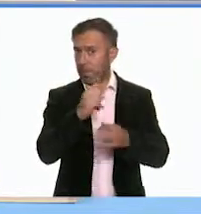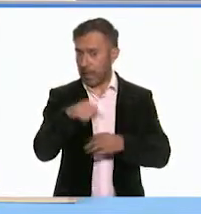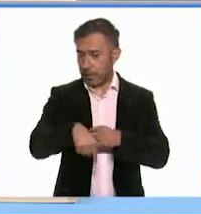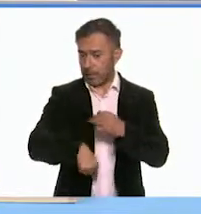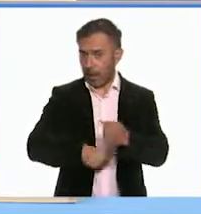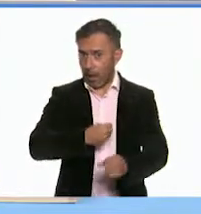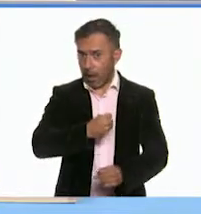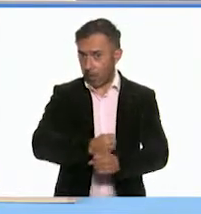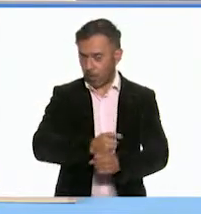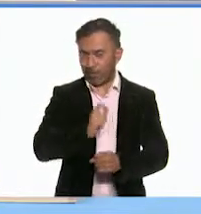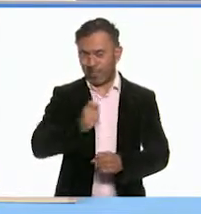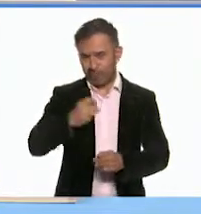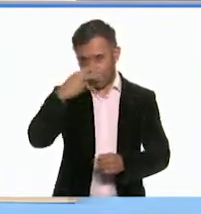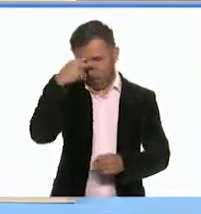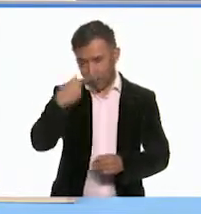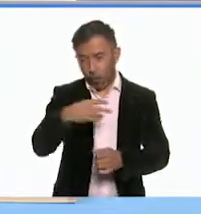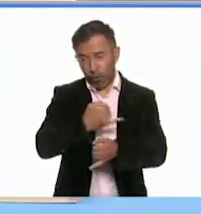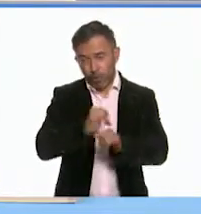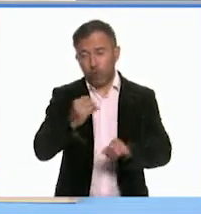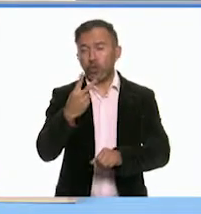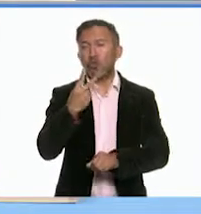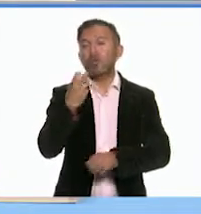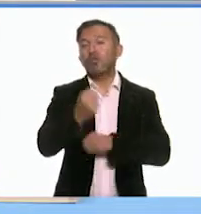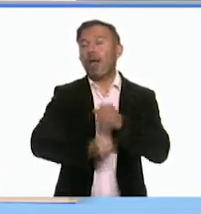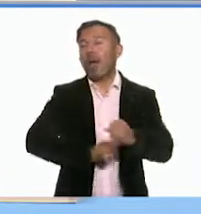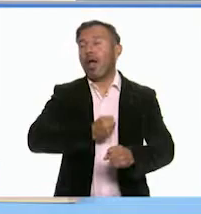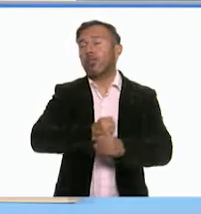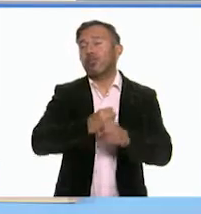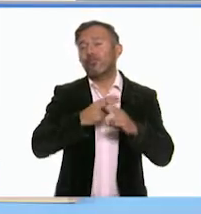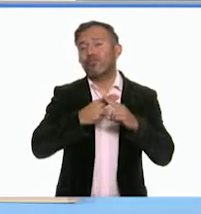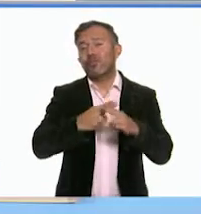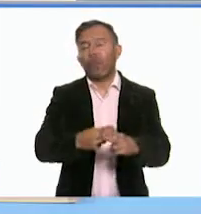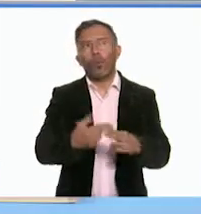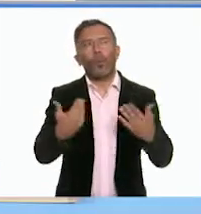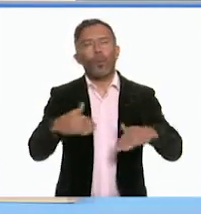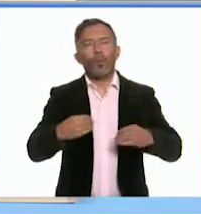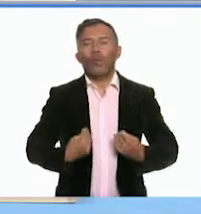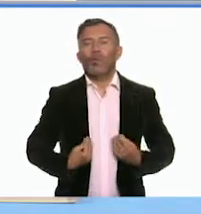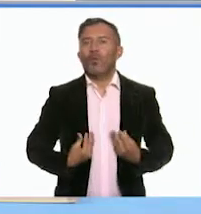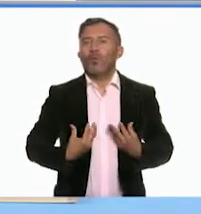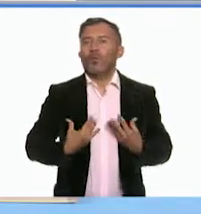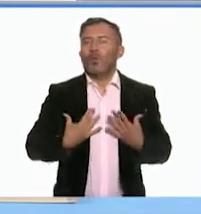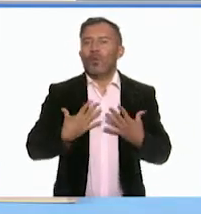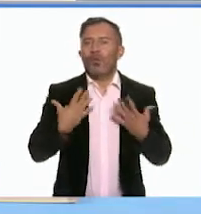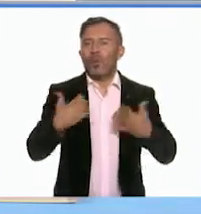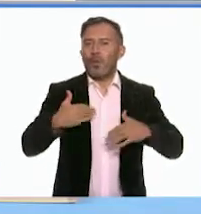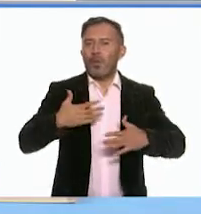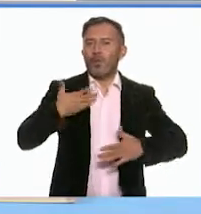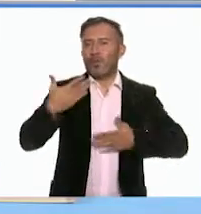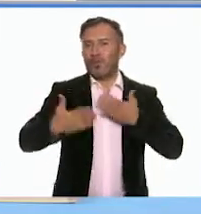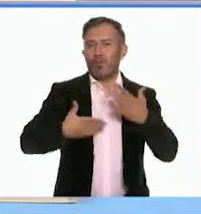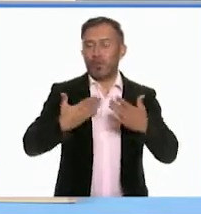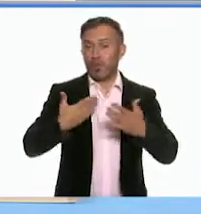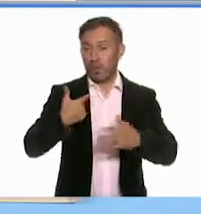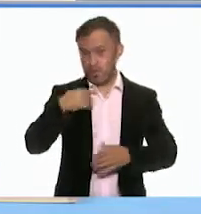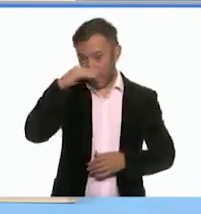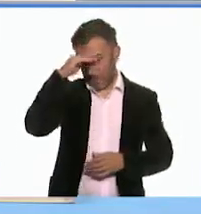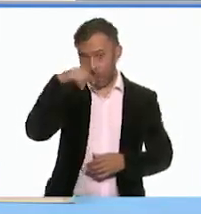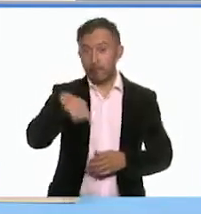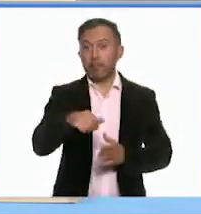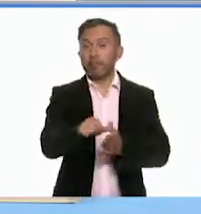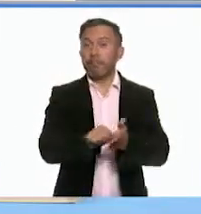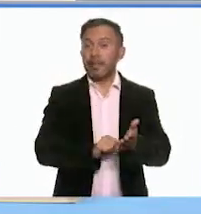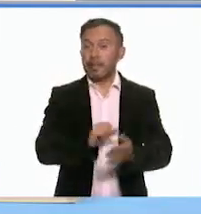la independencia. ¡Qué emoción! Y me imagino que en el mes de septiembre va a